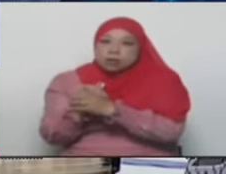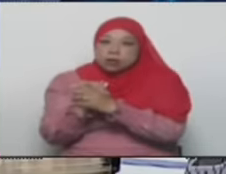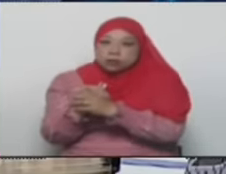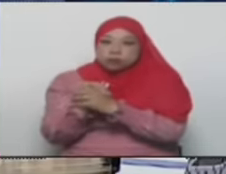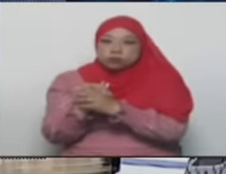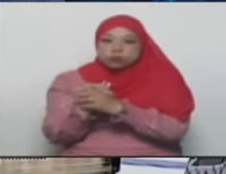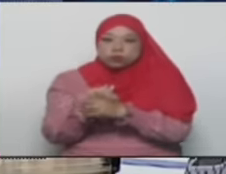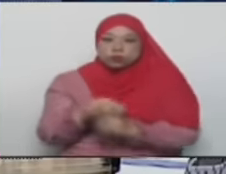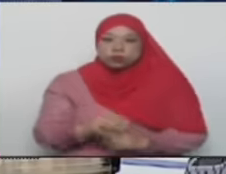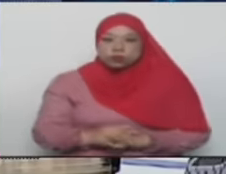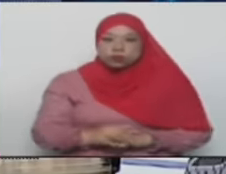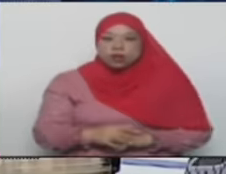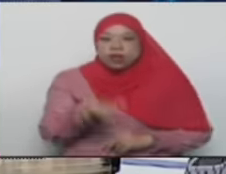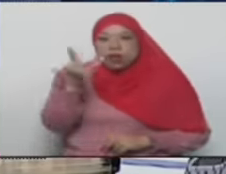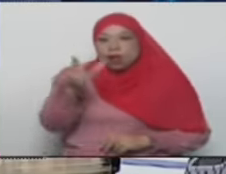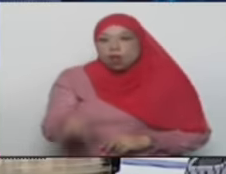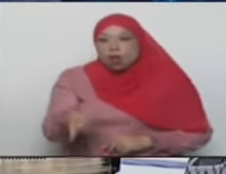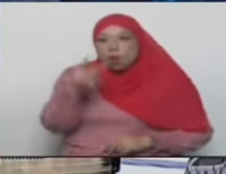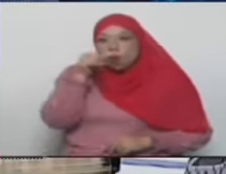surgió el gigante Nelson Mandela,